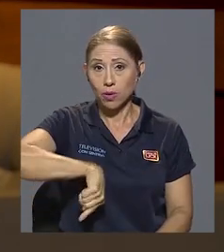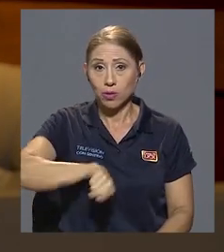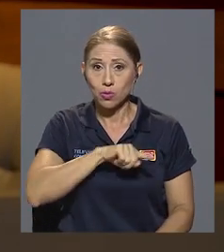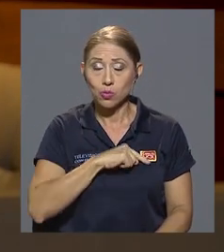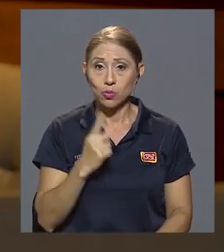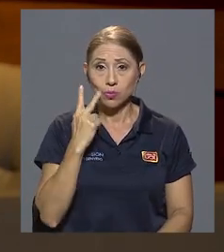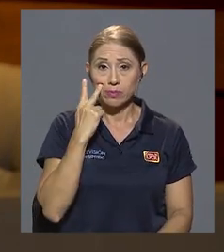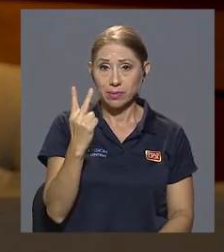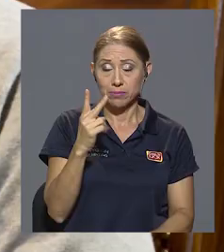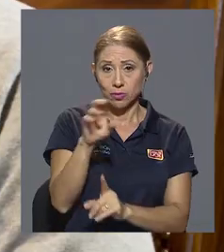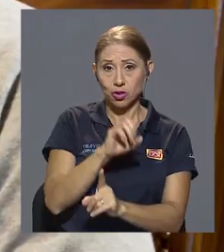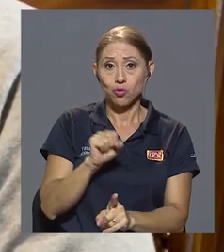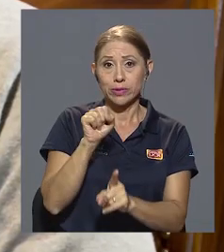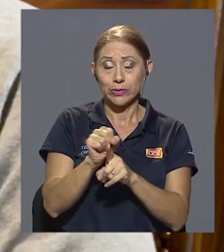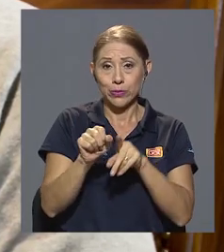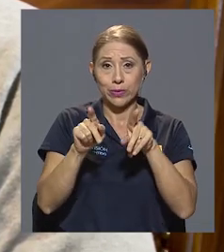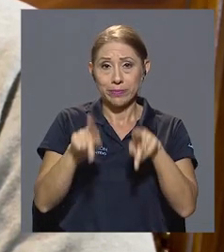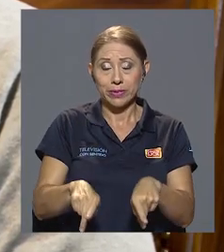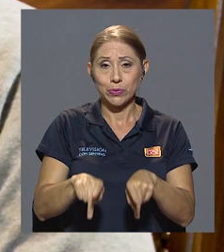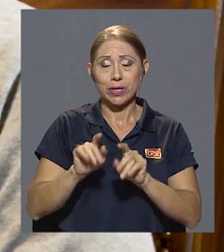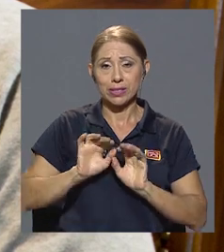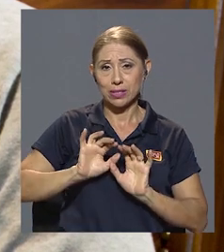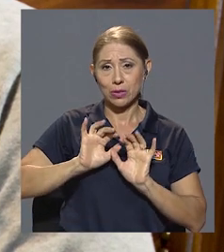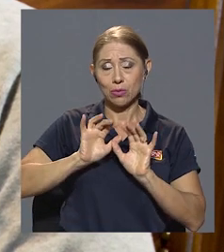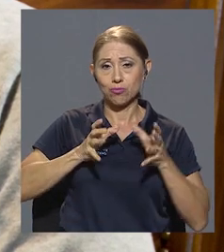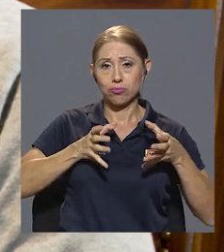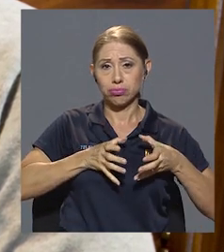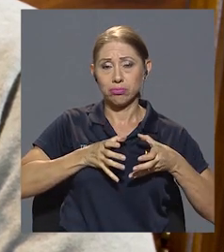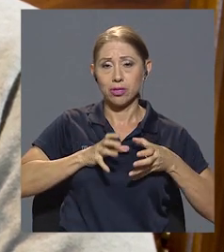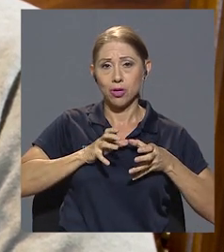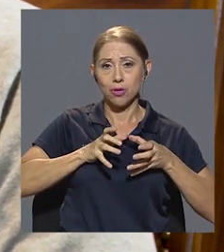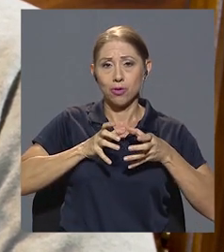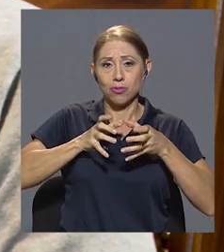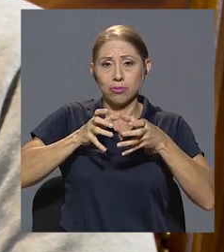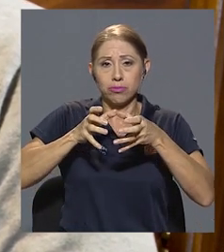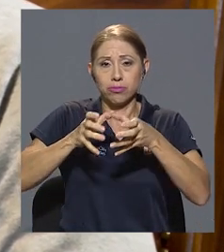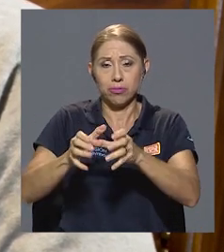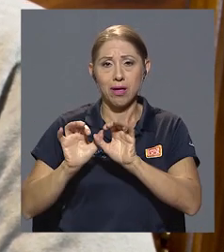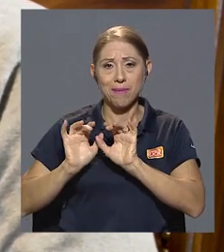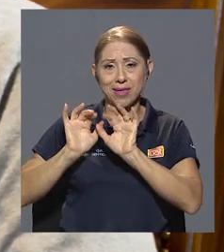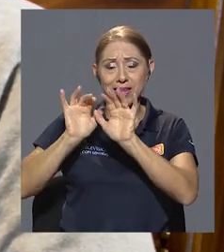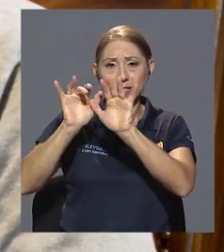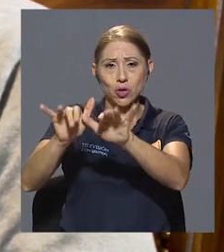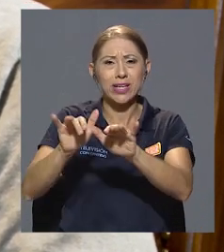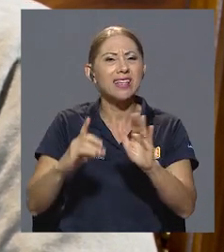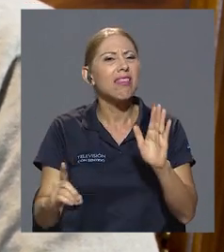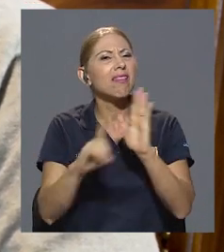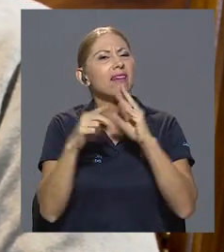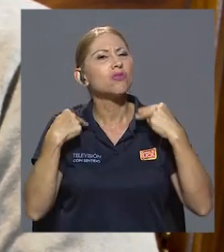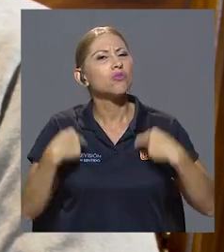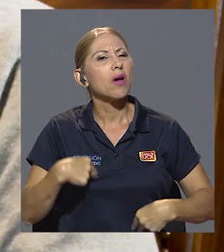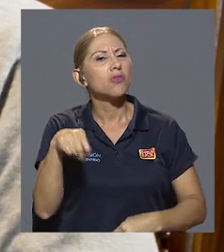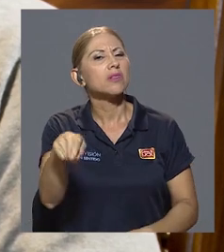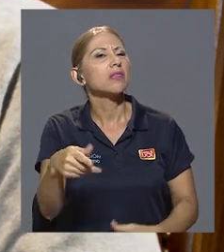fenómeno de las migraciones como quedamos entonces con los derechos humanos de estas personas si